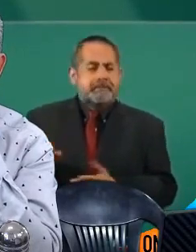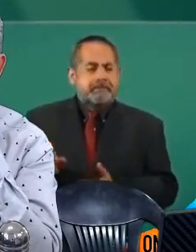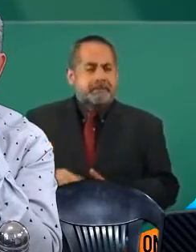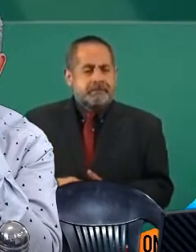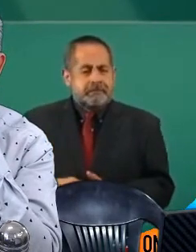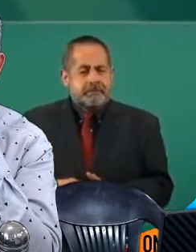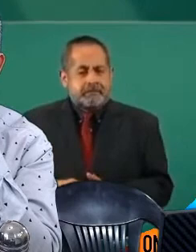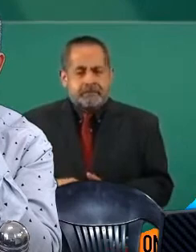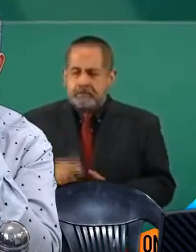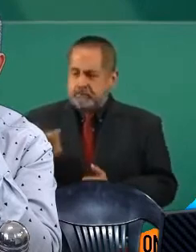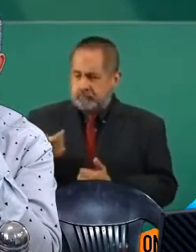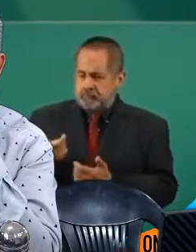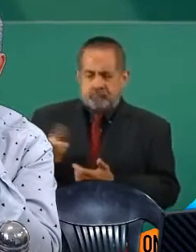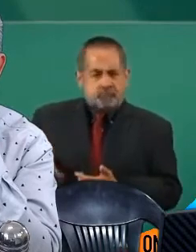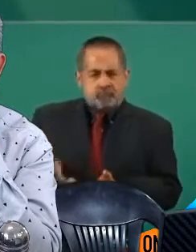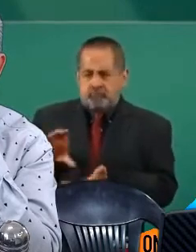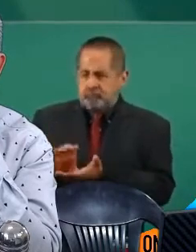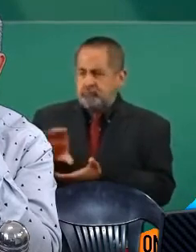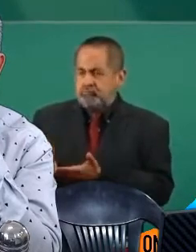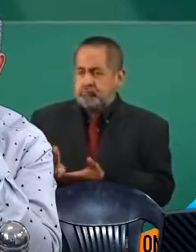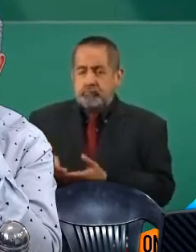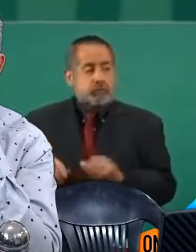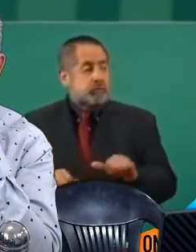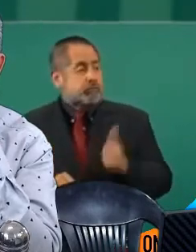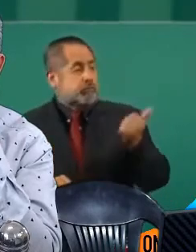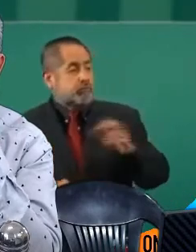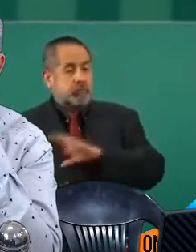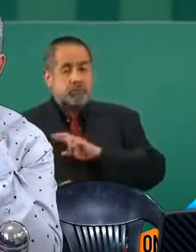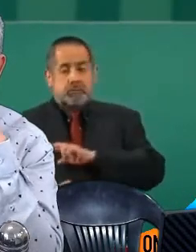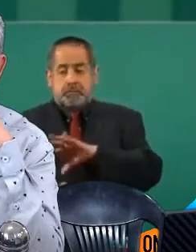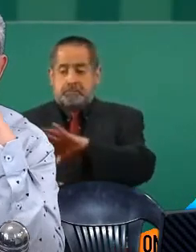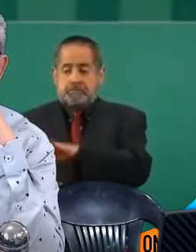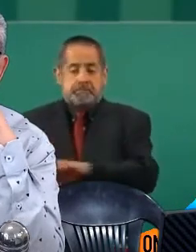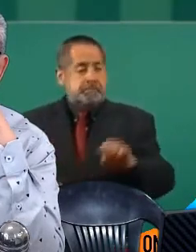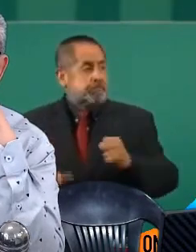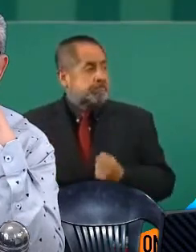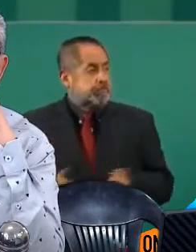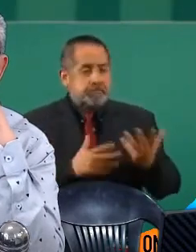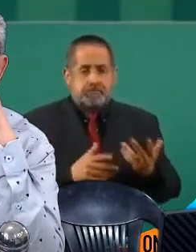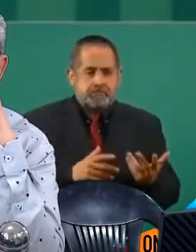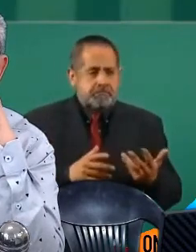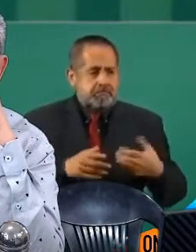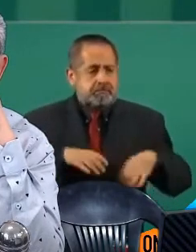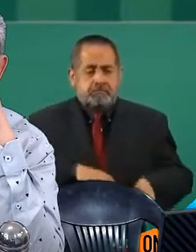no se lo lleven las empresas extranjeras o particulares.